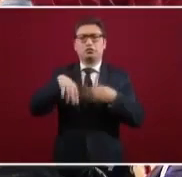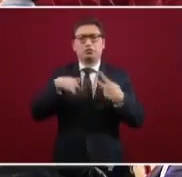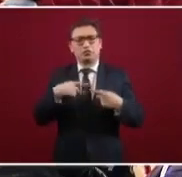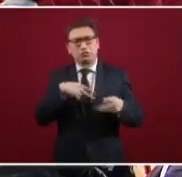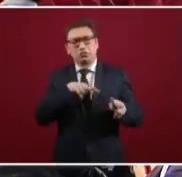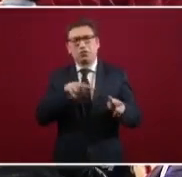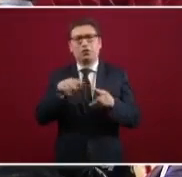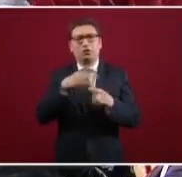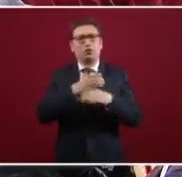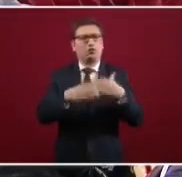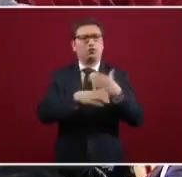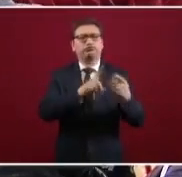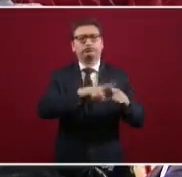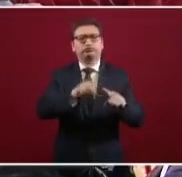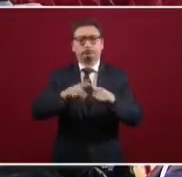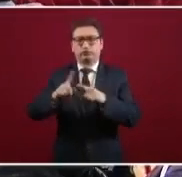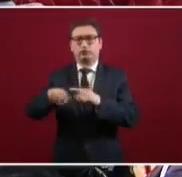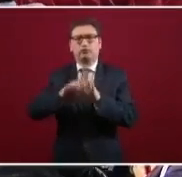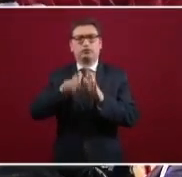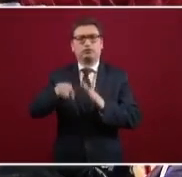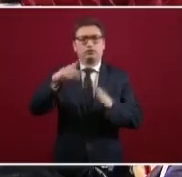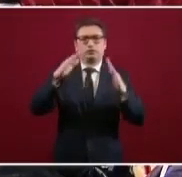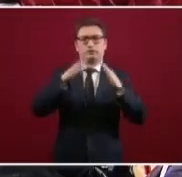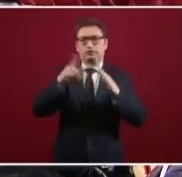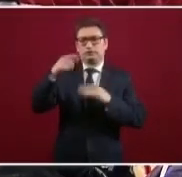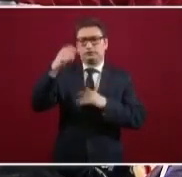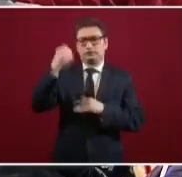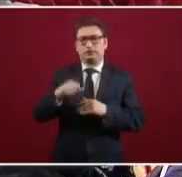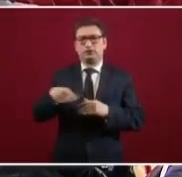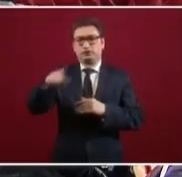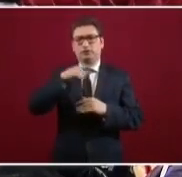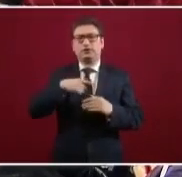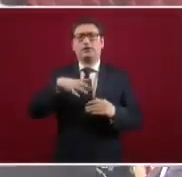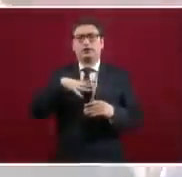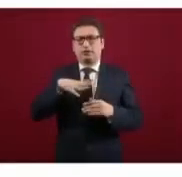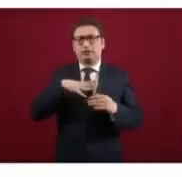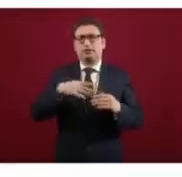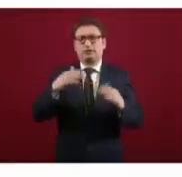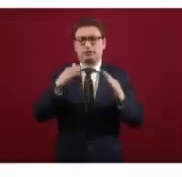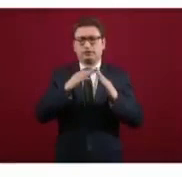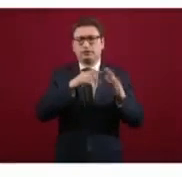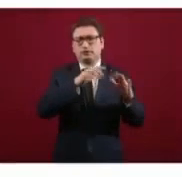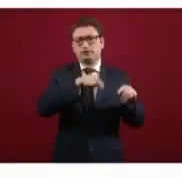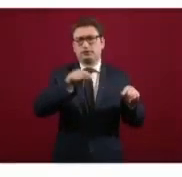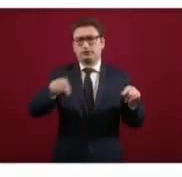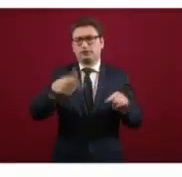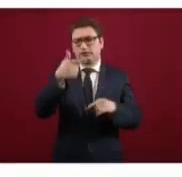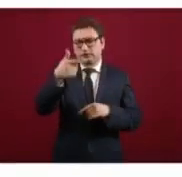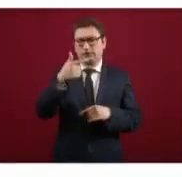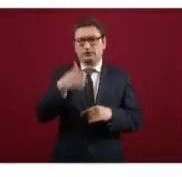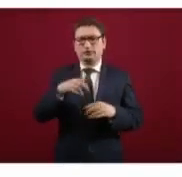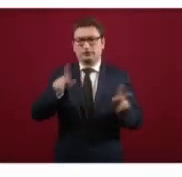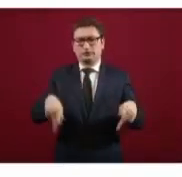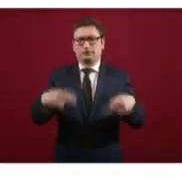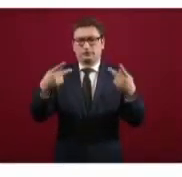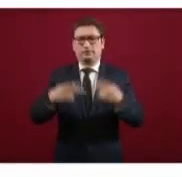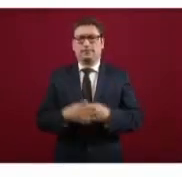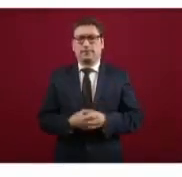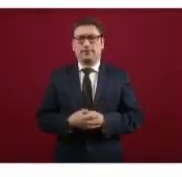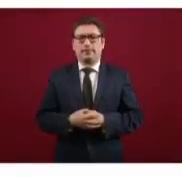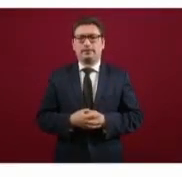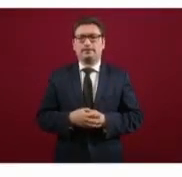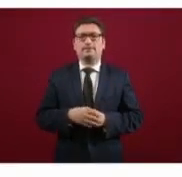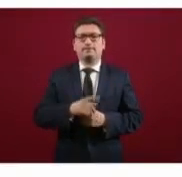diversa ahí pueden ver esta casa que está en sinaloa repito son siete casas que tenemos en sinaloa para venta y